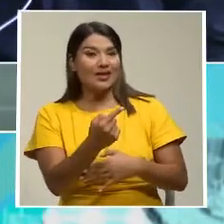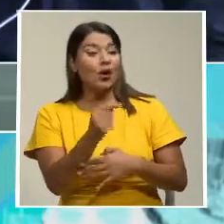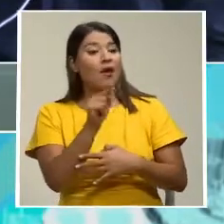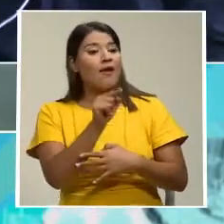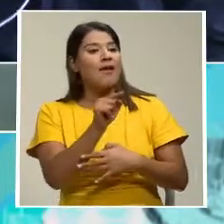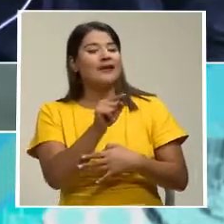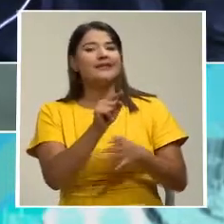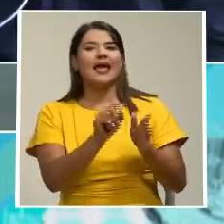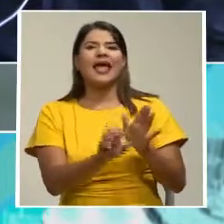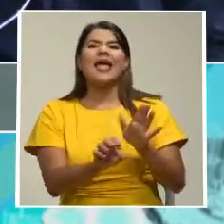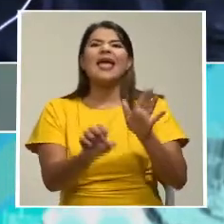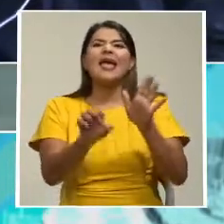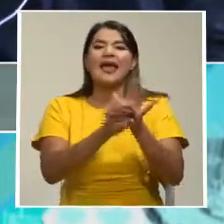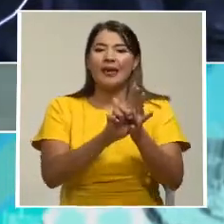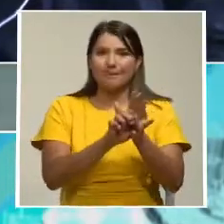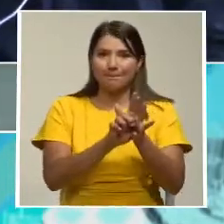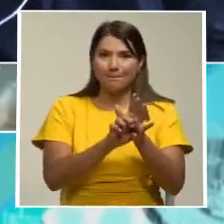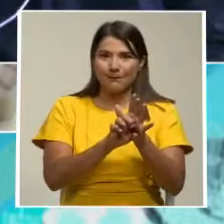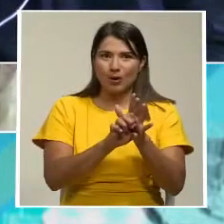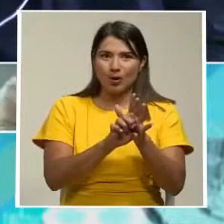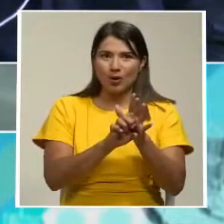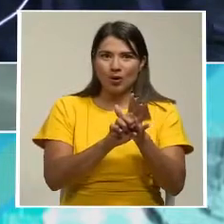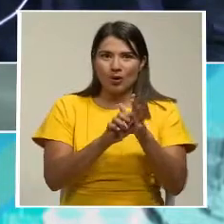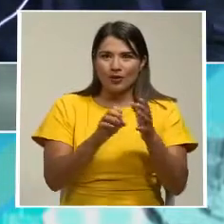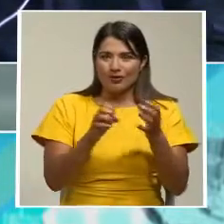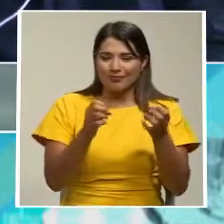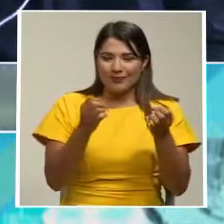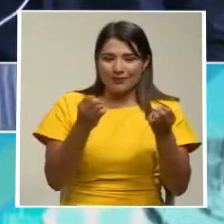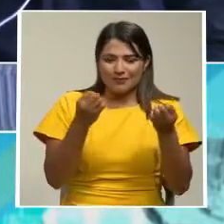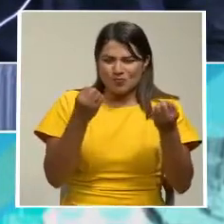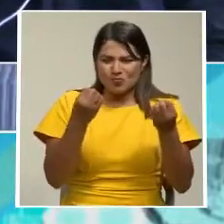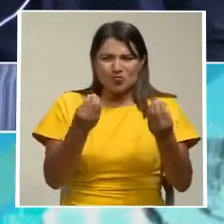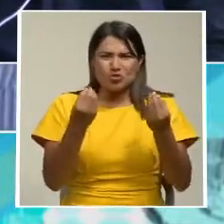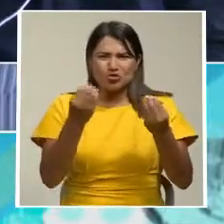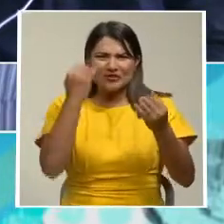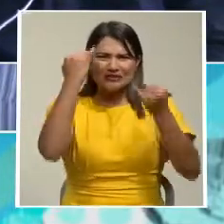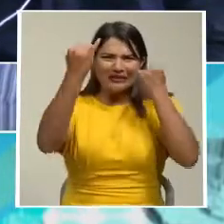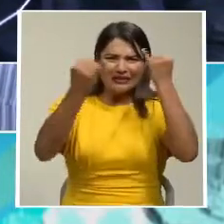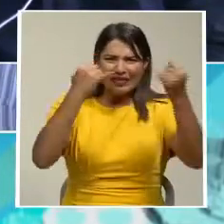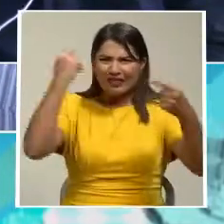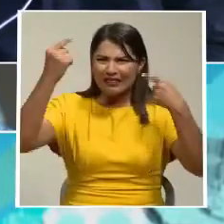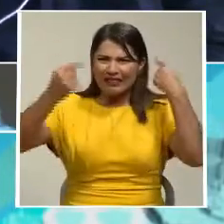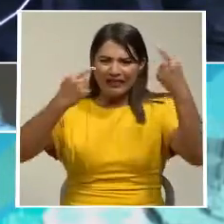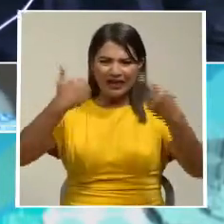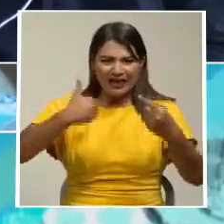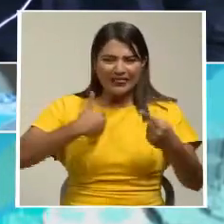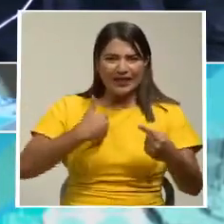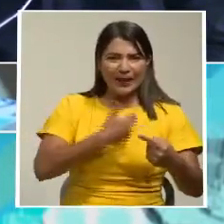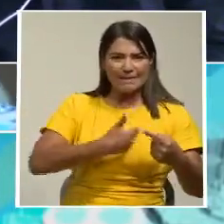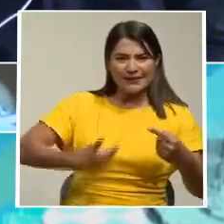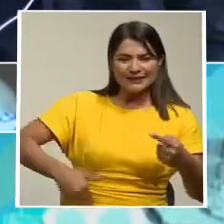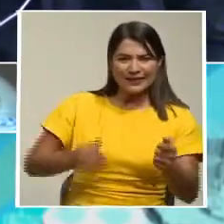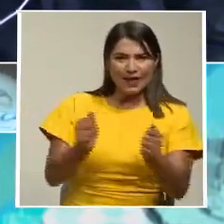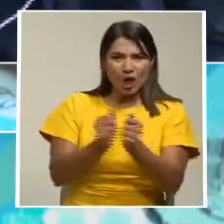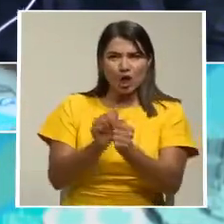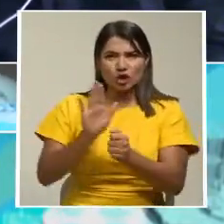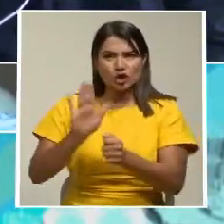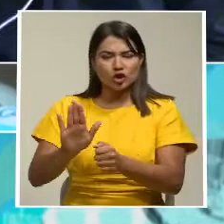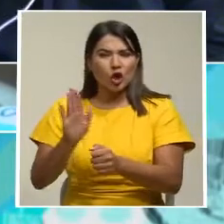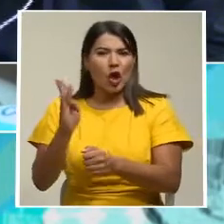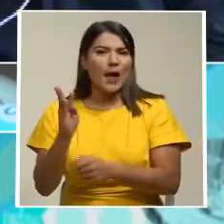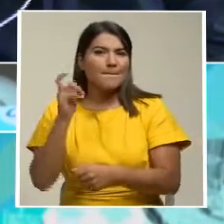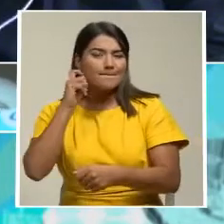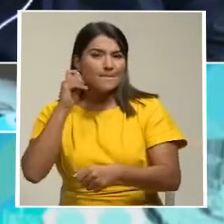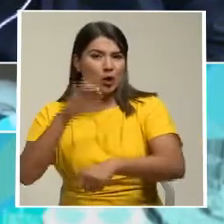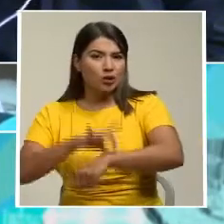ejemplo de la megalomanía de Daniel Ortega y Rosario Murillo, que es su esposa, que lo acompaña y que es una